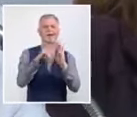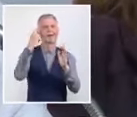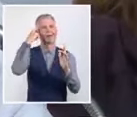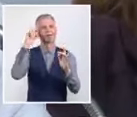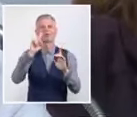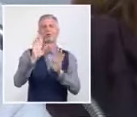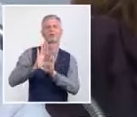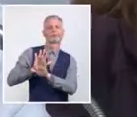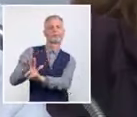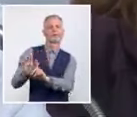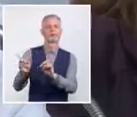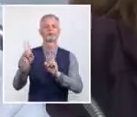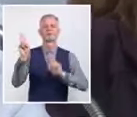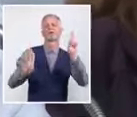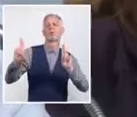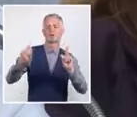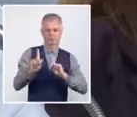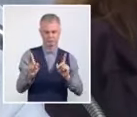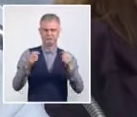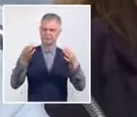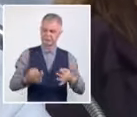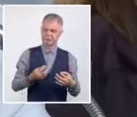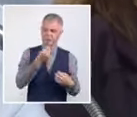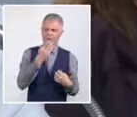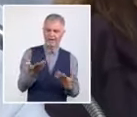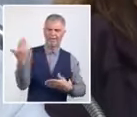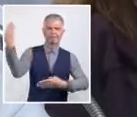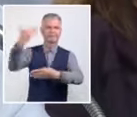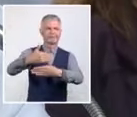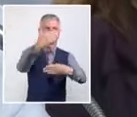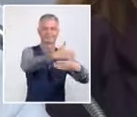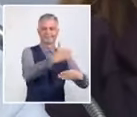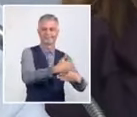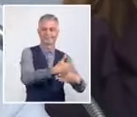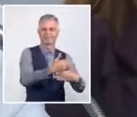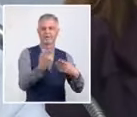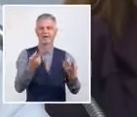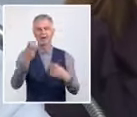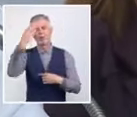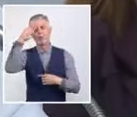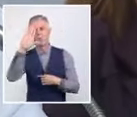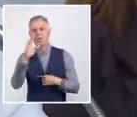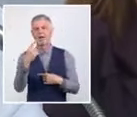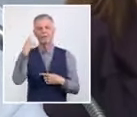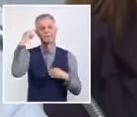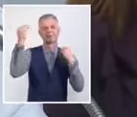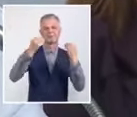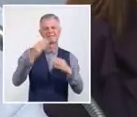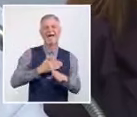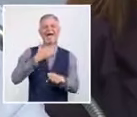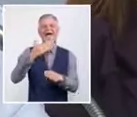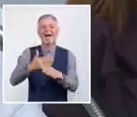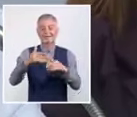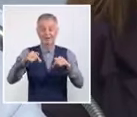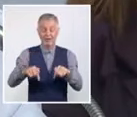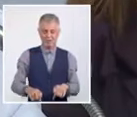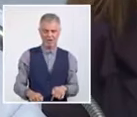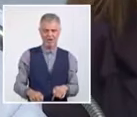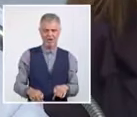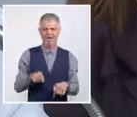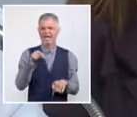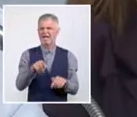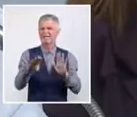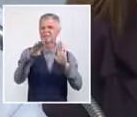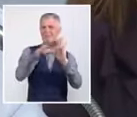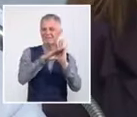descartada para la protección de nuestro país. ¿Qué es lo que ha considerado el equipo técnico? Que hasta este momento esa